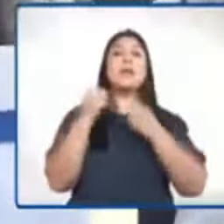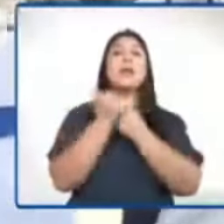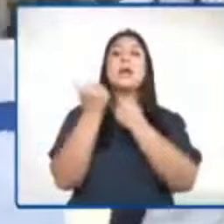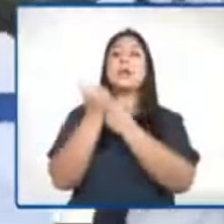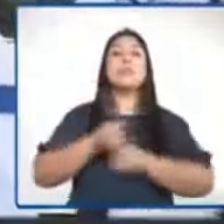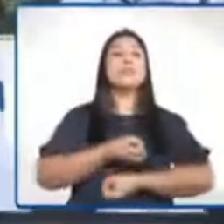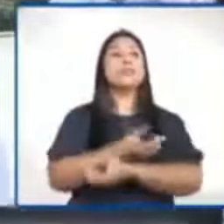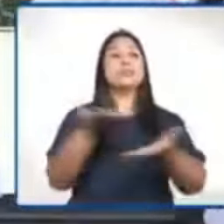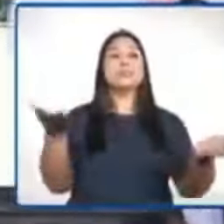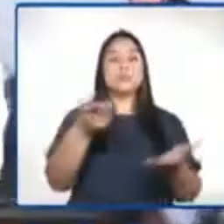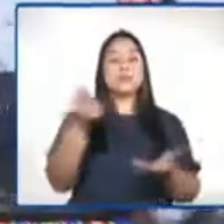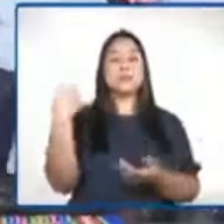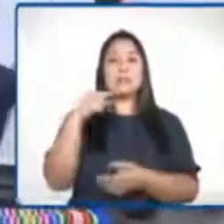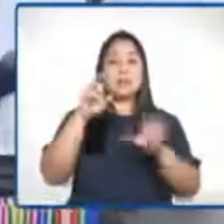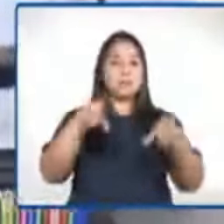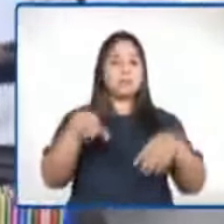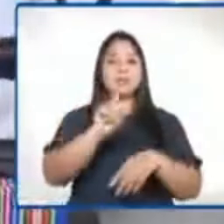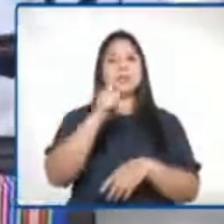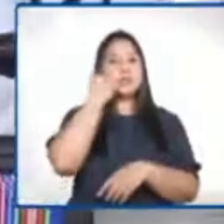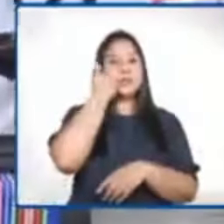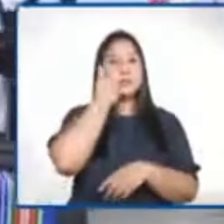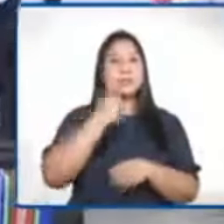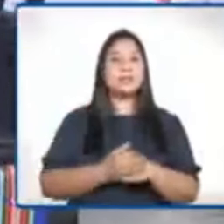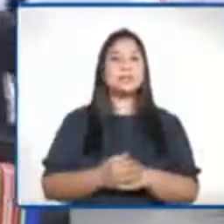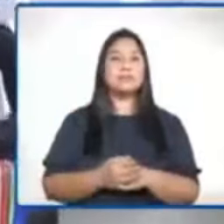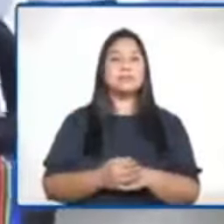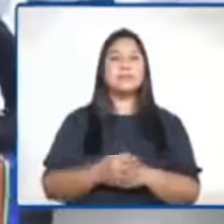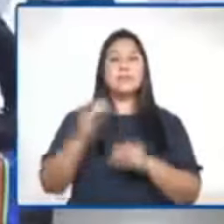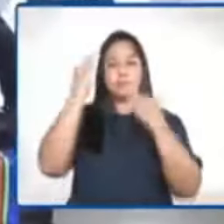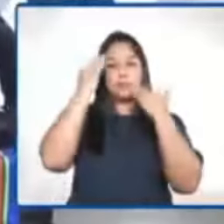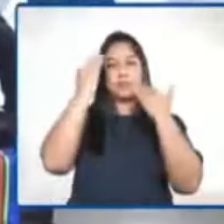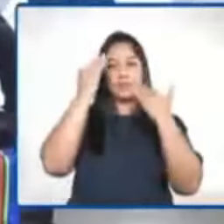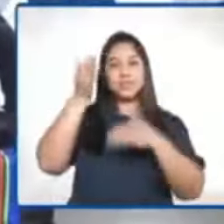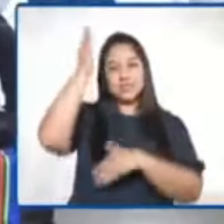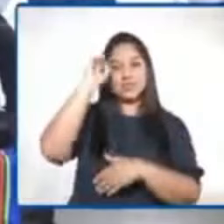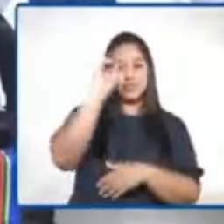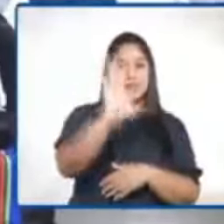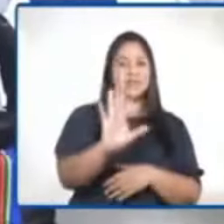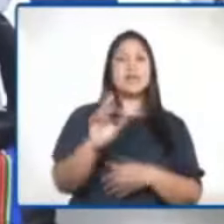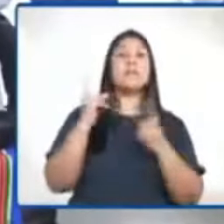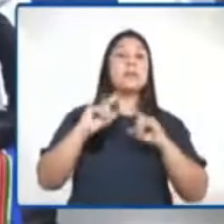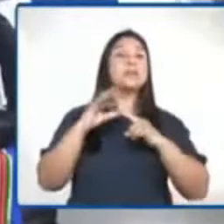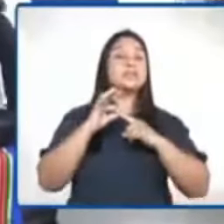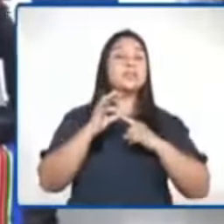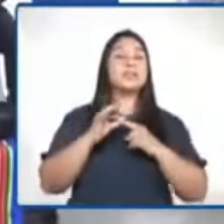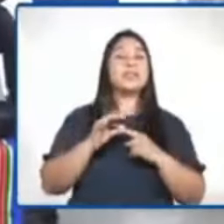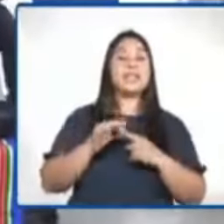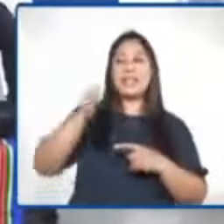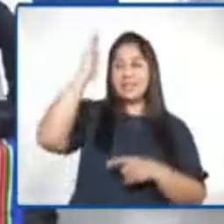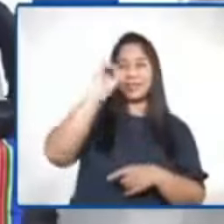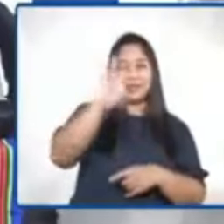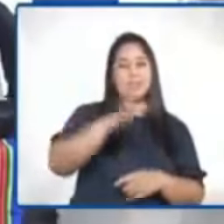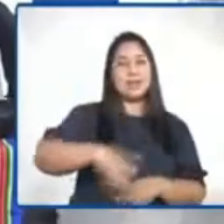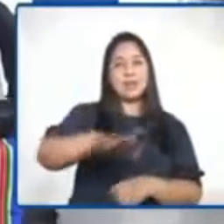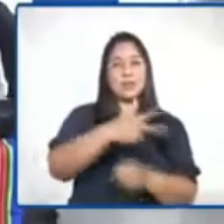y ayudar a que la gente no sea contagiada. Muchísimas gracias, que Dios les bendiga, pero especialmente que Dios bendiga a